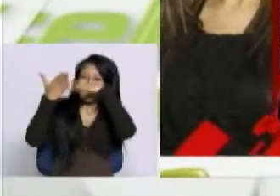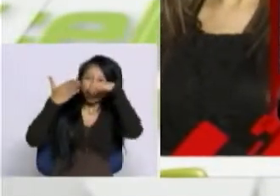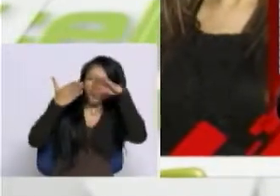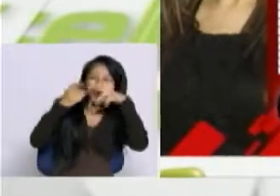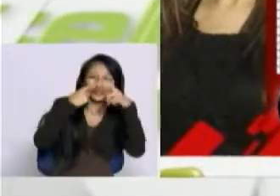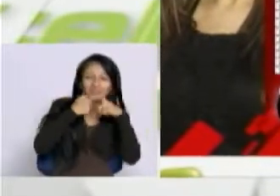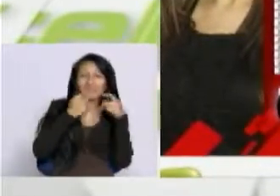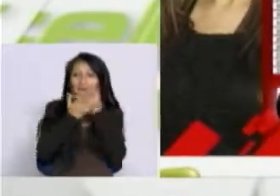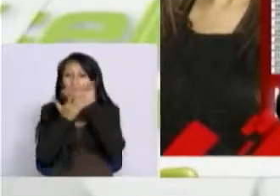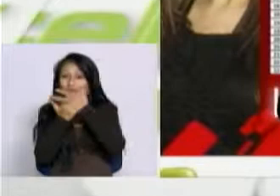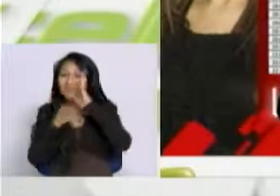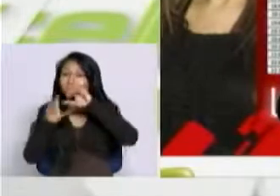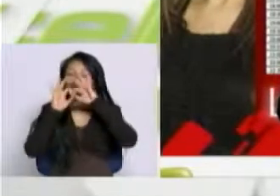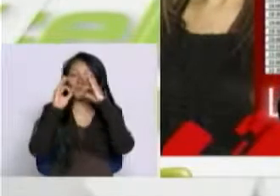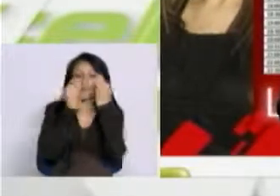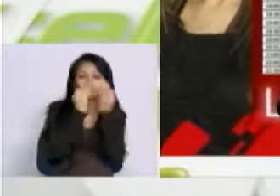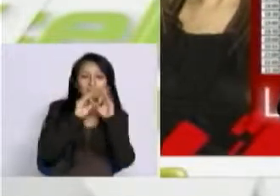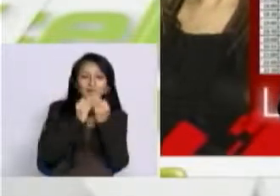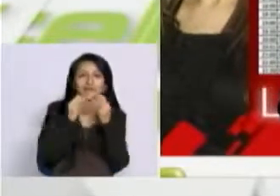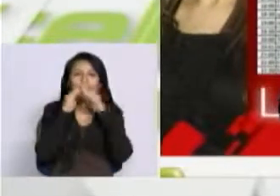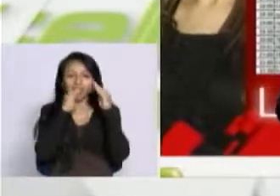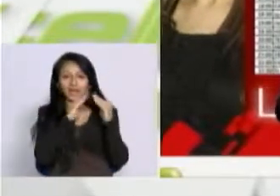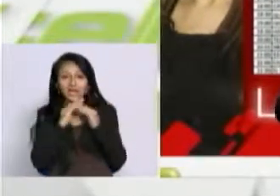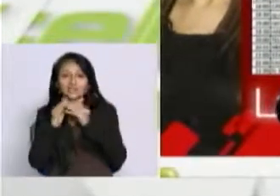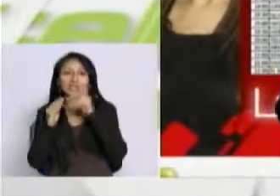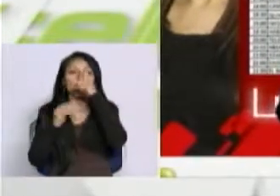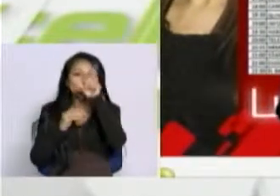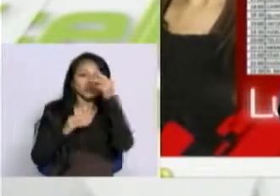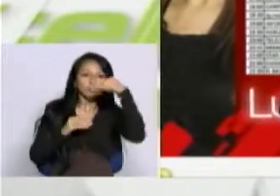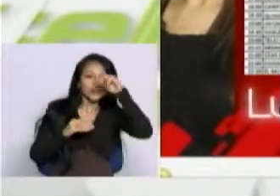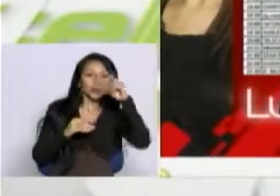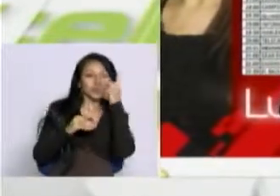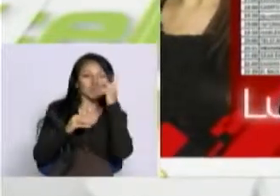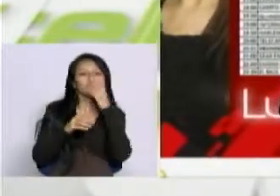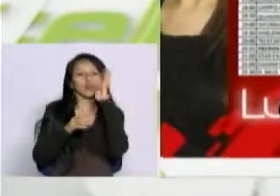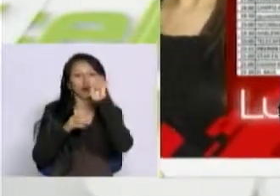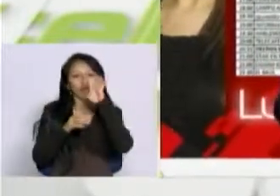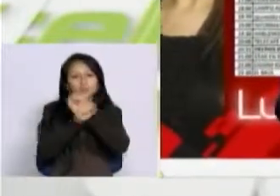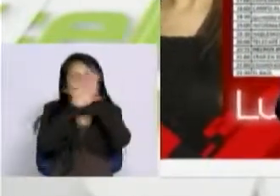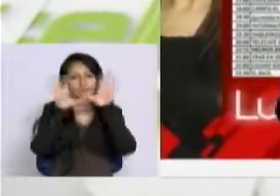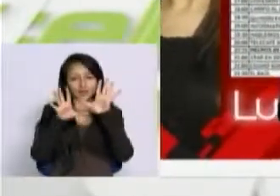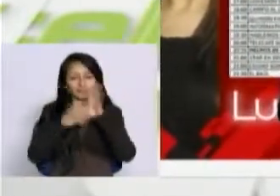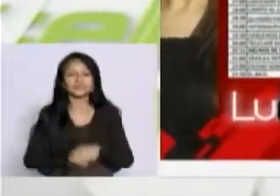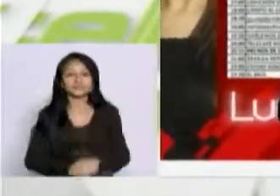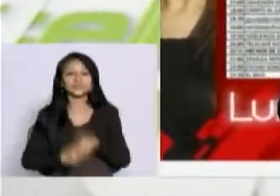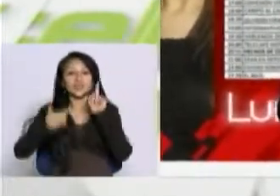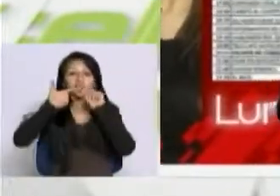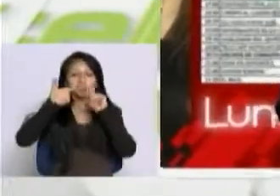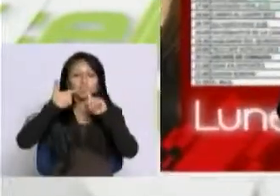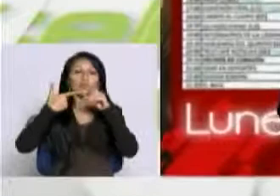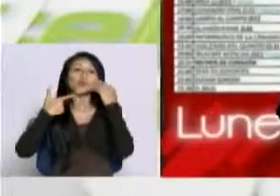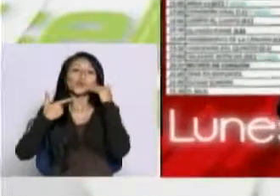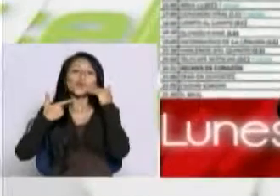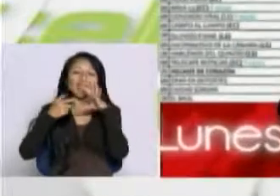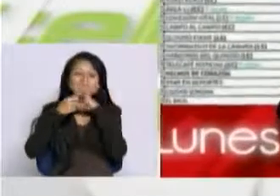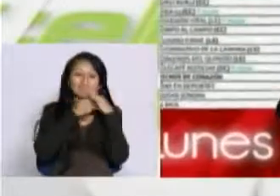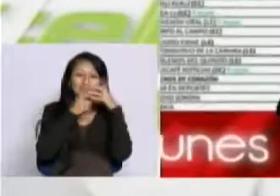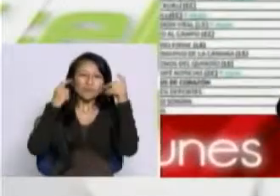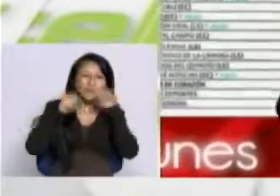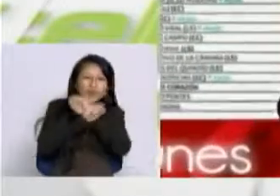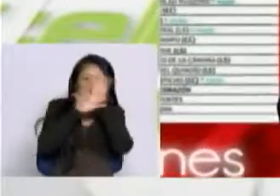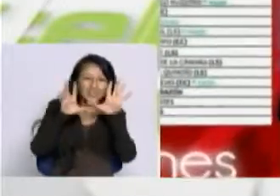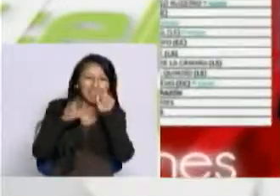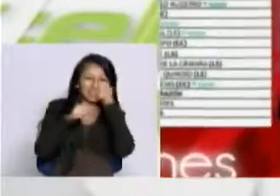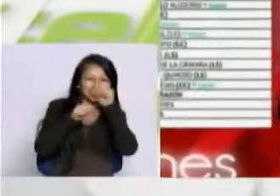su hogar. Su emisión es lunes, miércoles y viernes, 9 de la mañana. Programa Entre Mujeres, magazine pensado para la